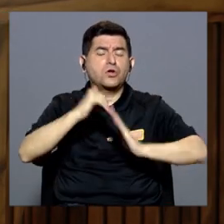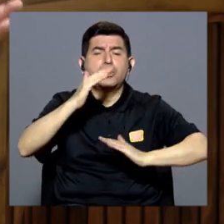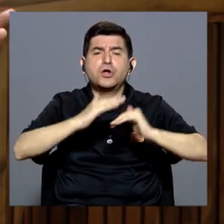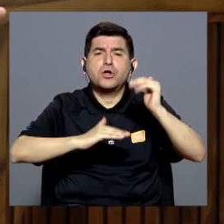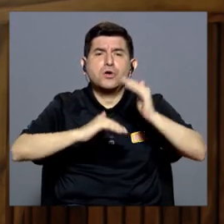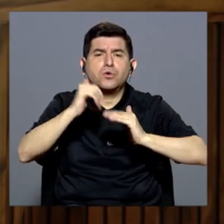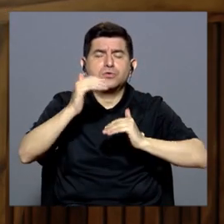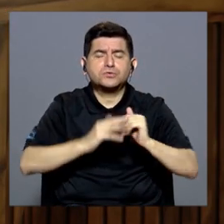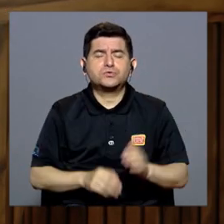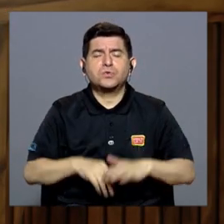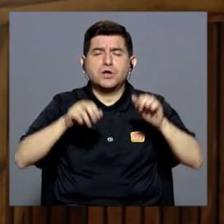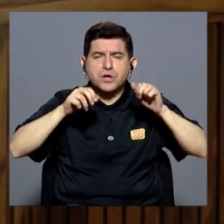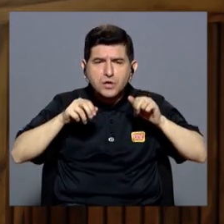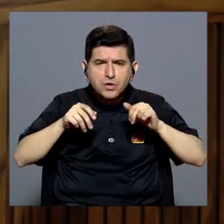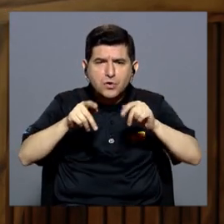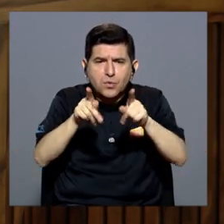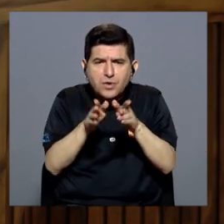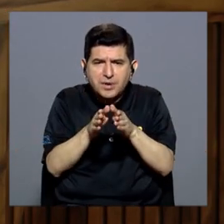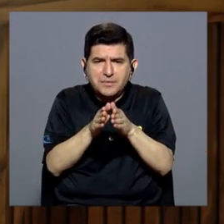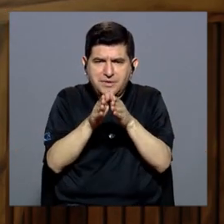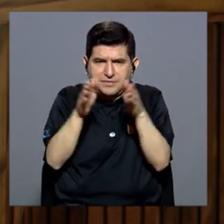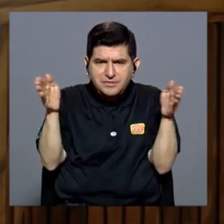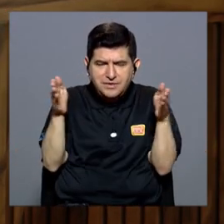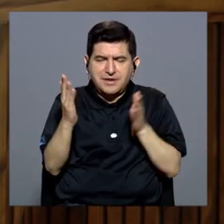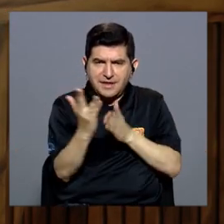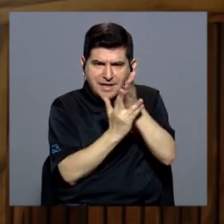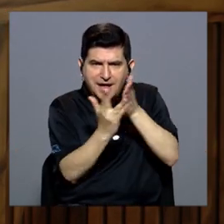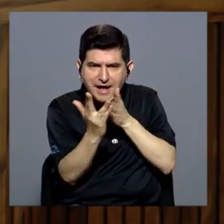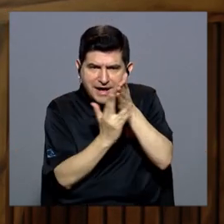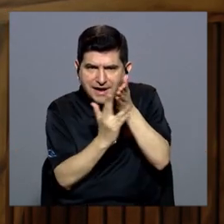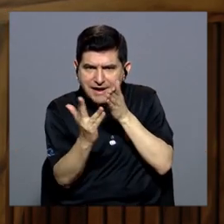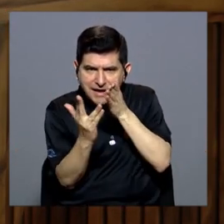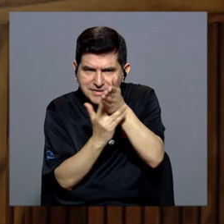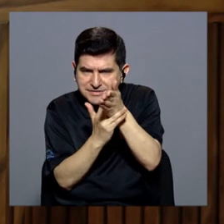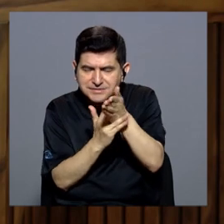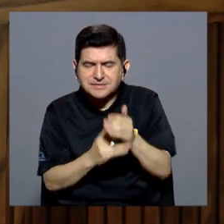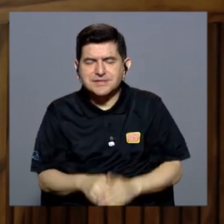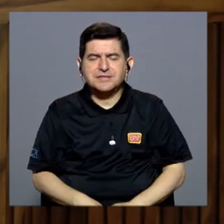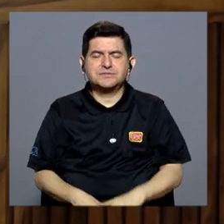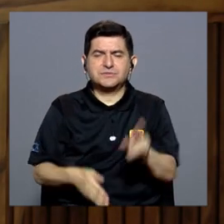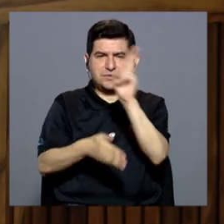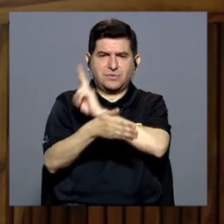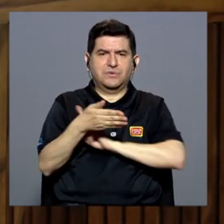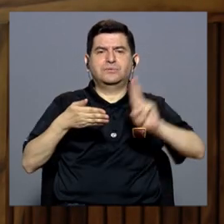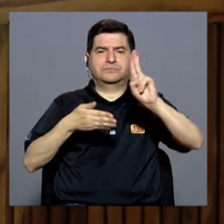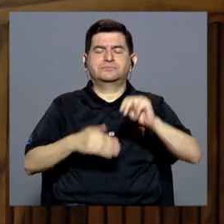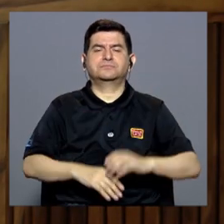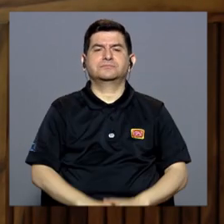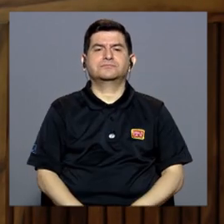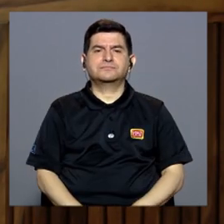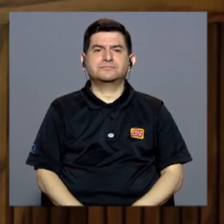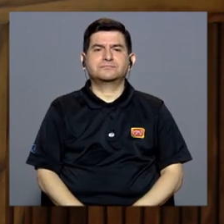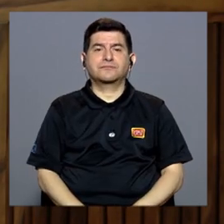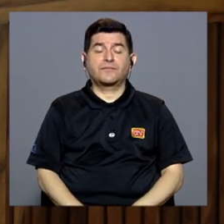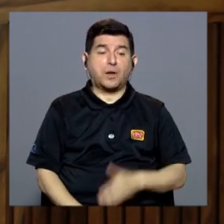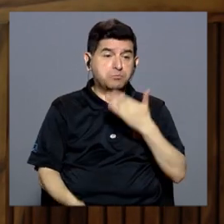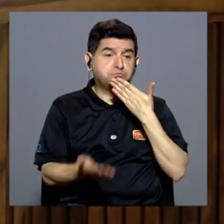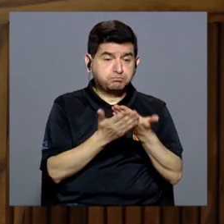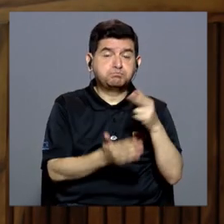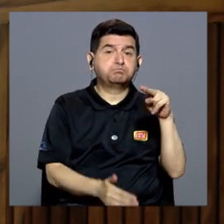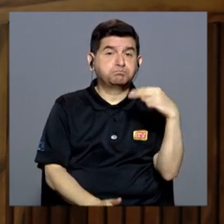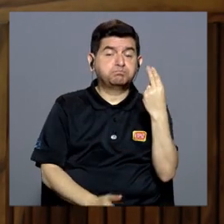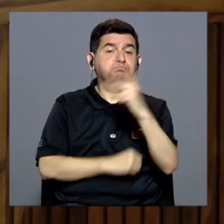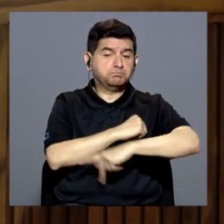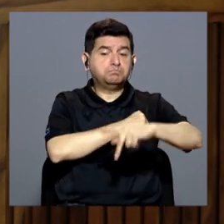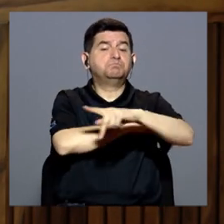digamos, avenidas más anchas para el ingreso a la educación superior. Y esto es una muy buena noticia